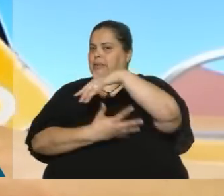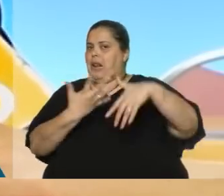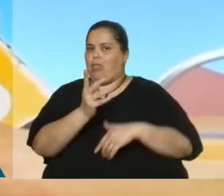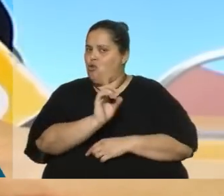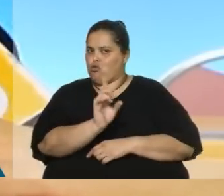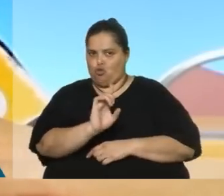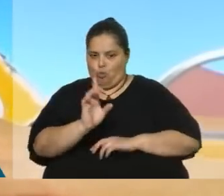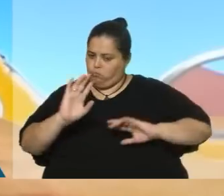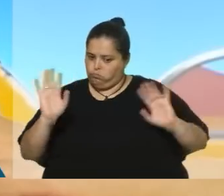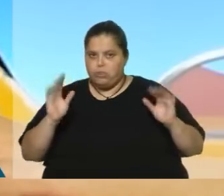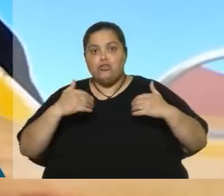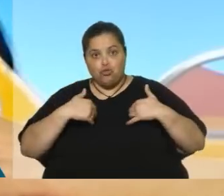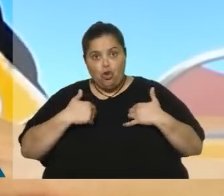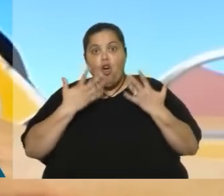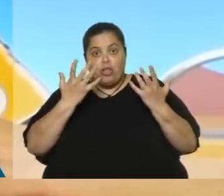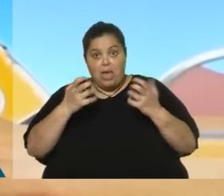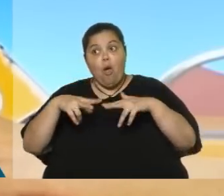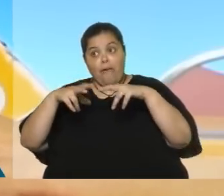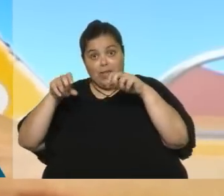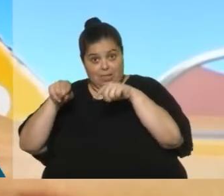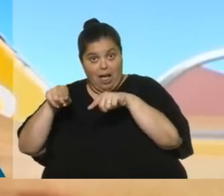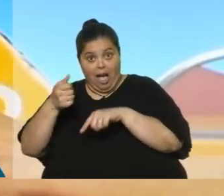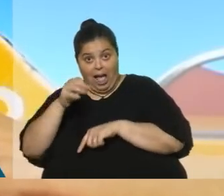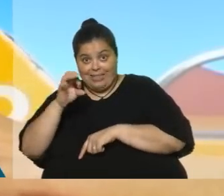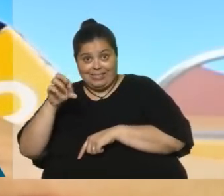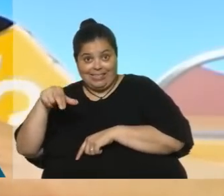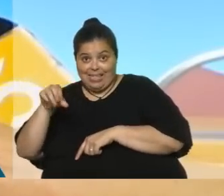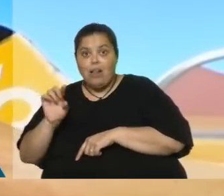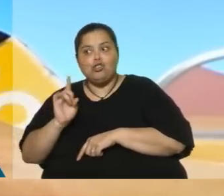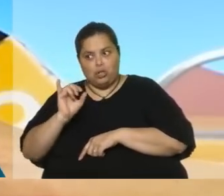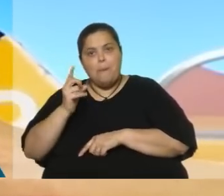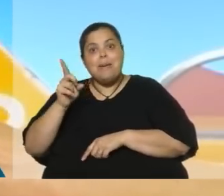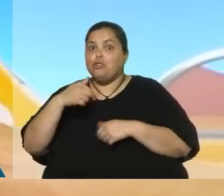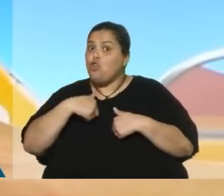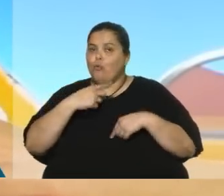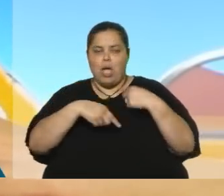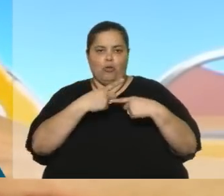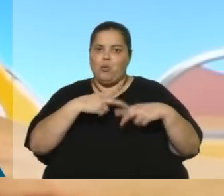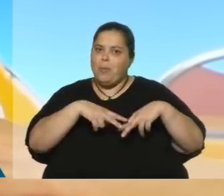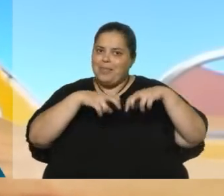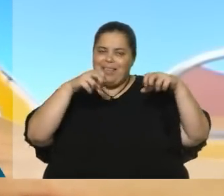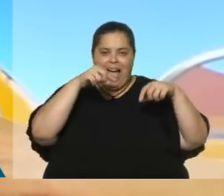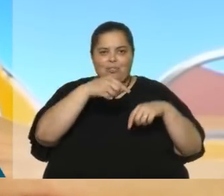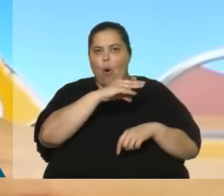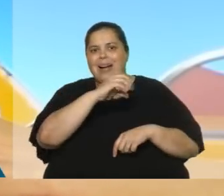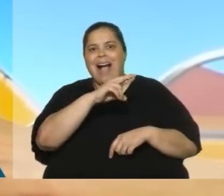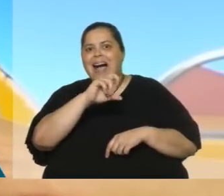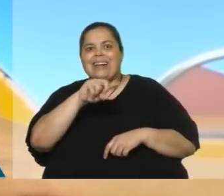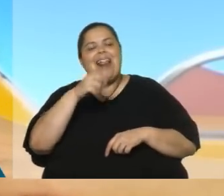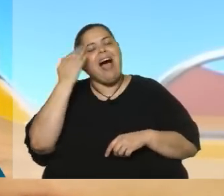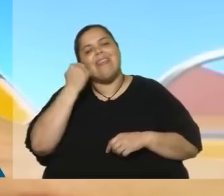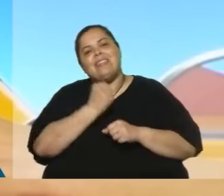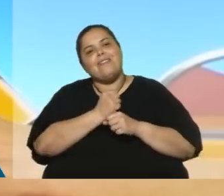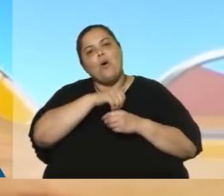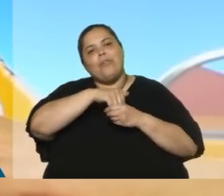estoy dispuesto a que se investigue lo de Astesiano, pero voy a seguir investigando a Charles Carrera en su gestión ante el Ministerio. Porque la verdad, ahí